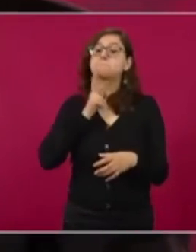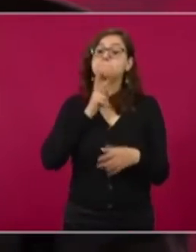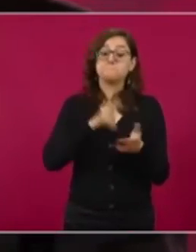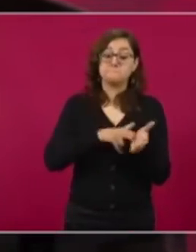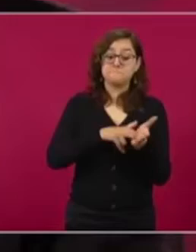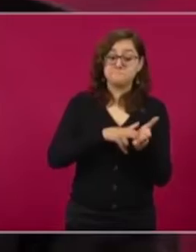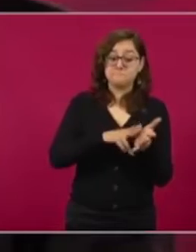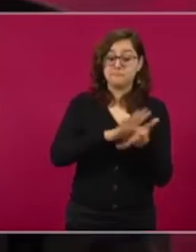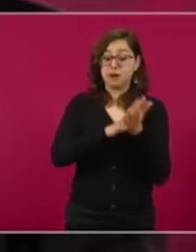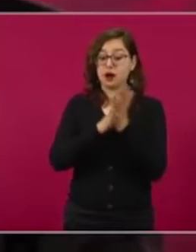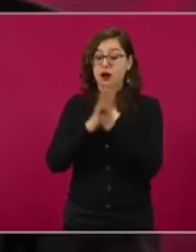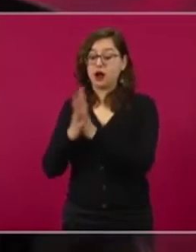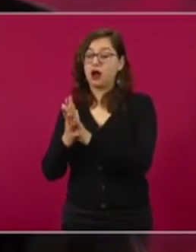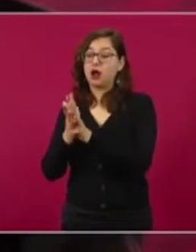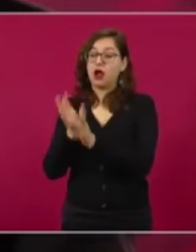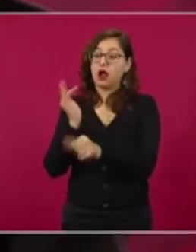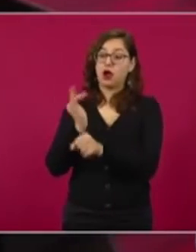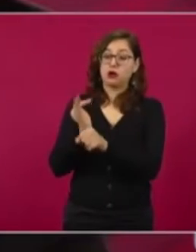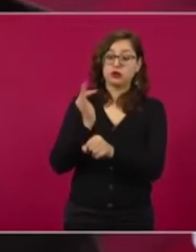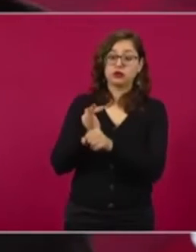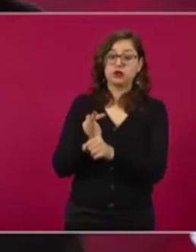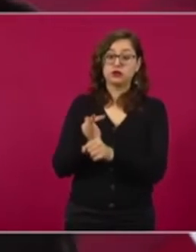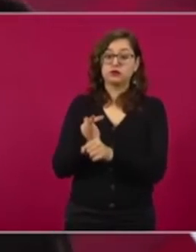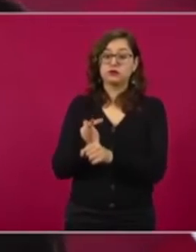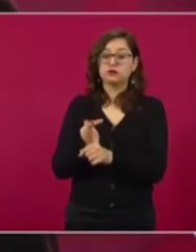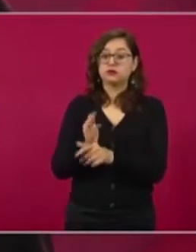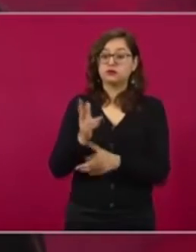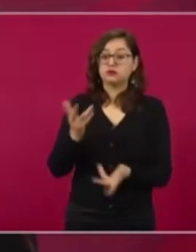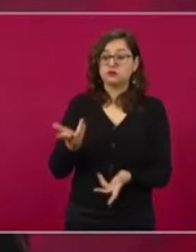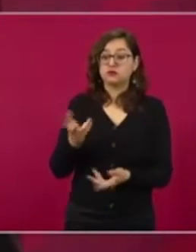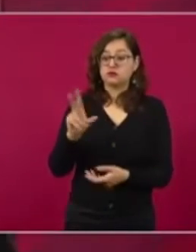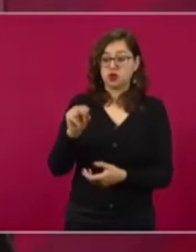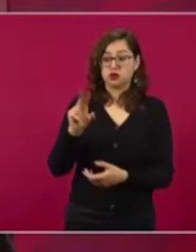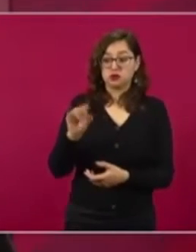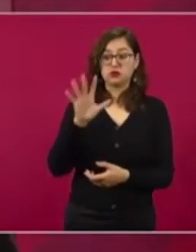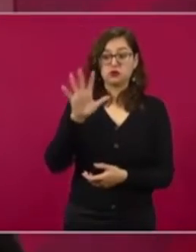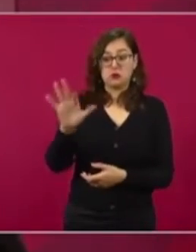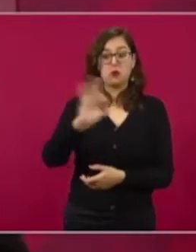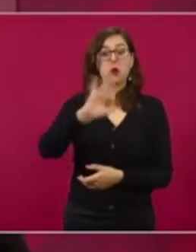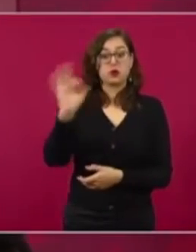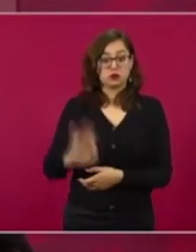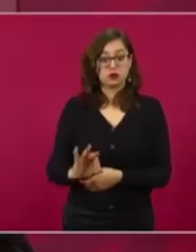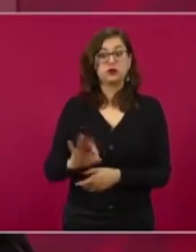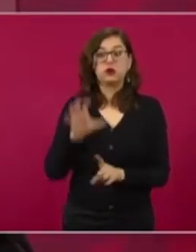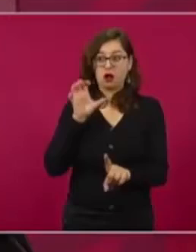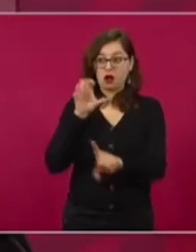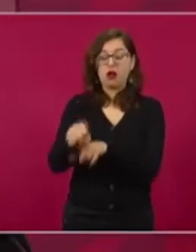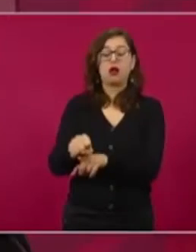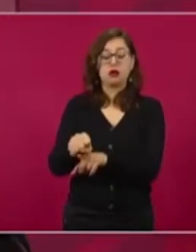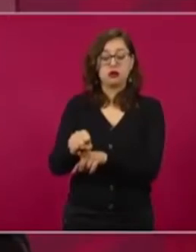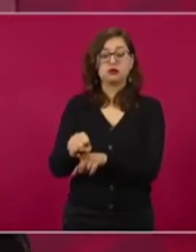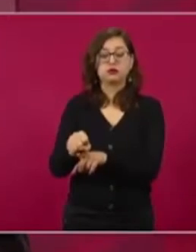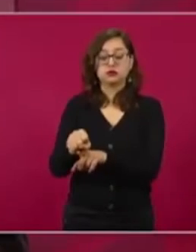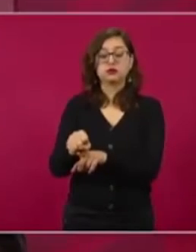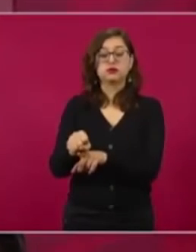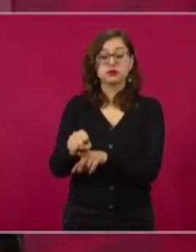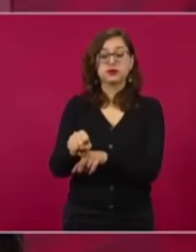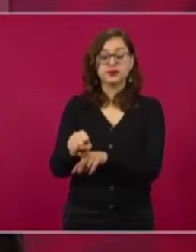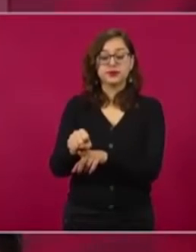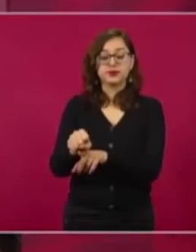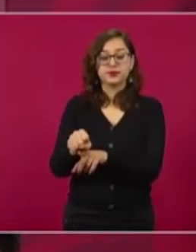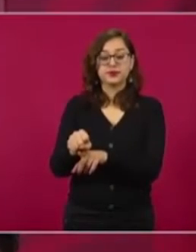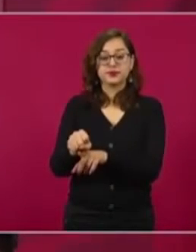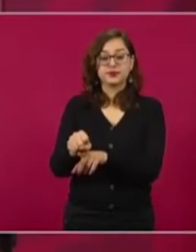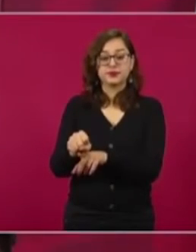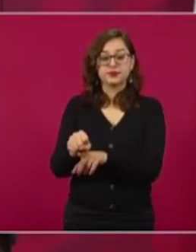y está actualmente procesando 85%, o sea, de